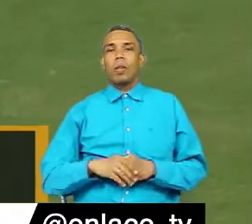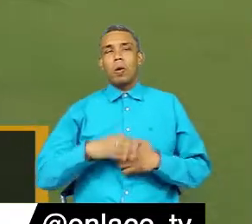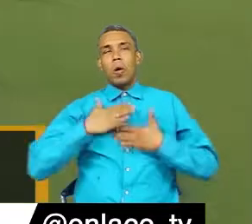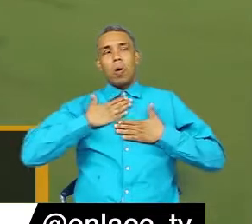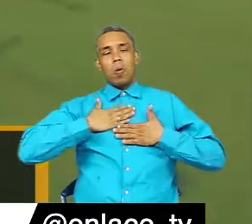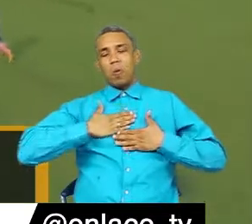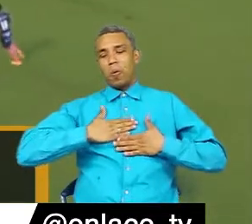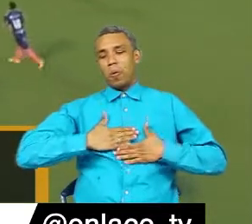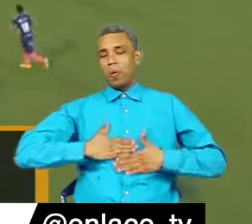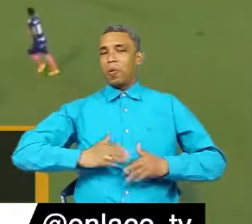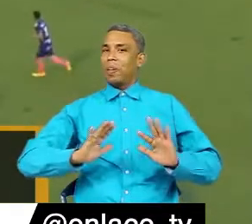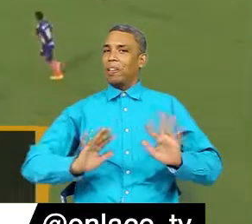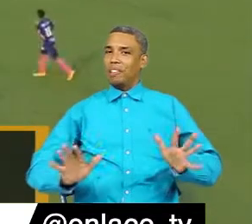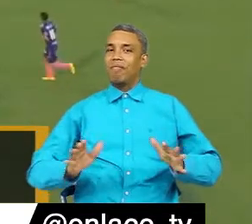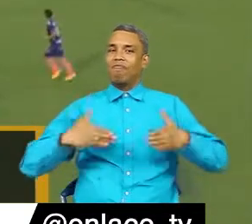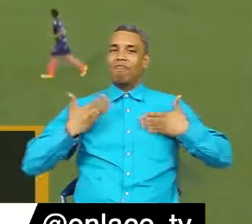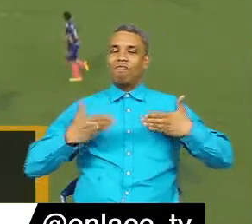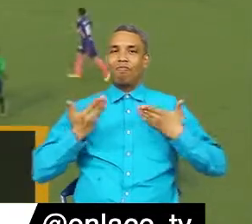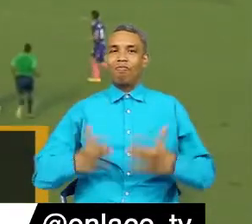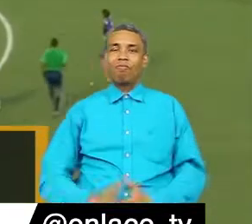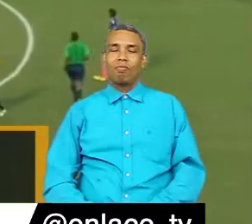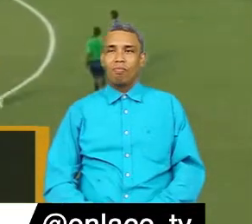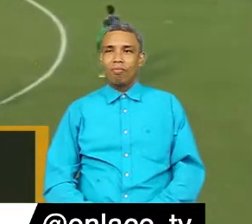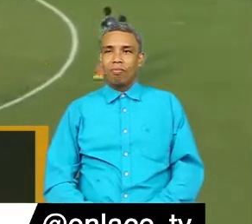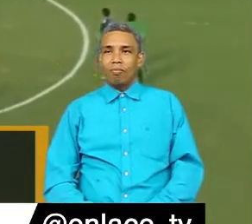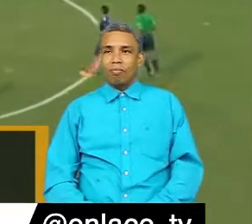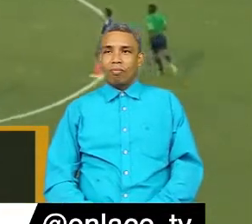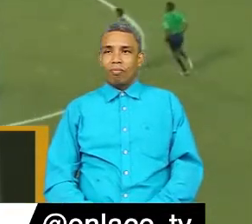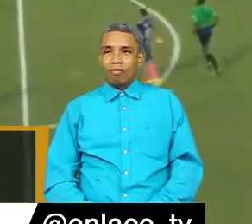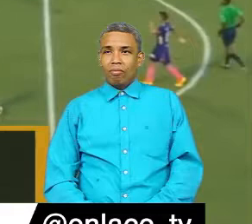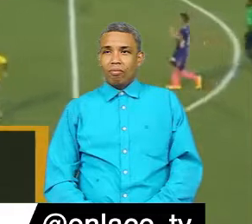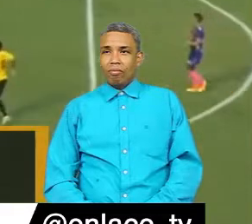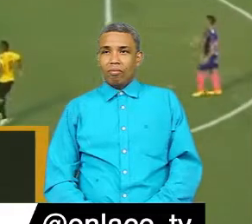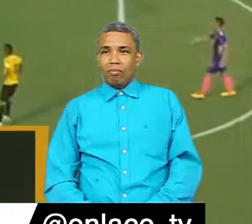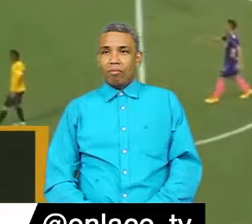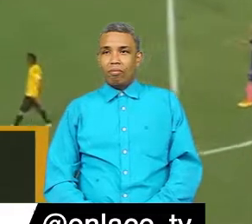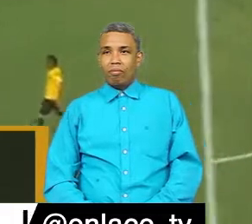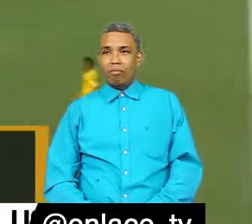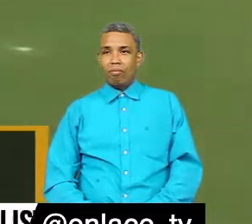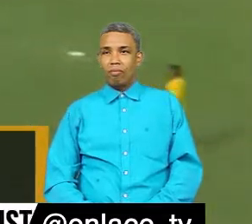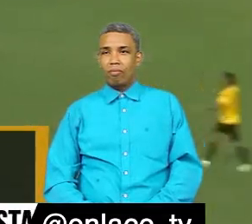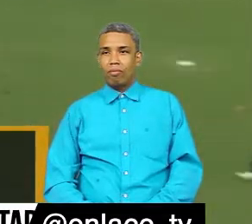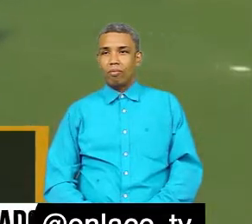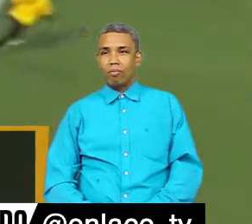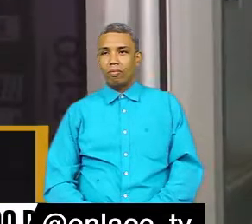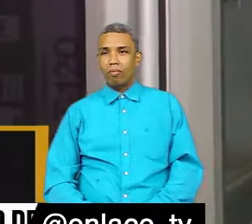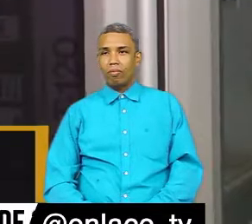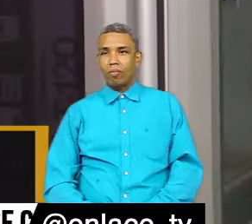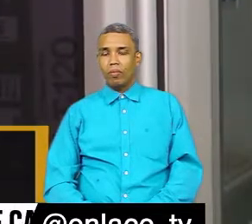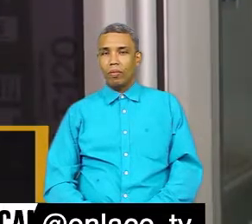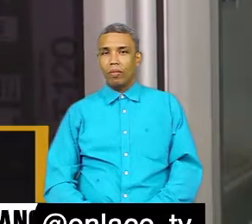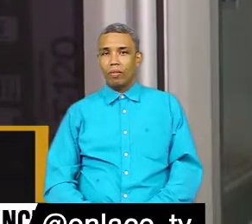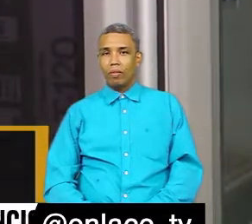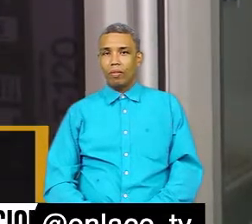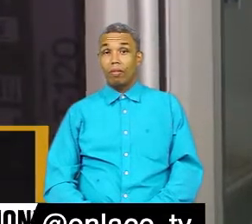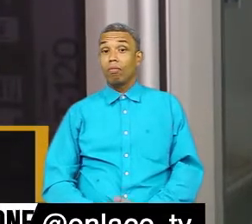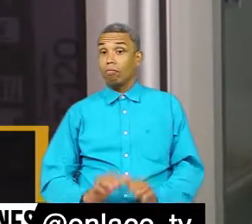un respiro grande en la tabla. Sí, sí, claro, nos pone ahí en la pelea, nos pone a